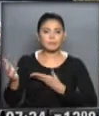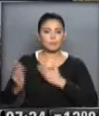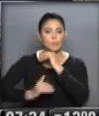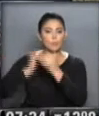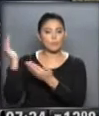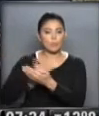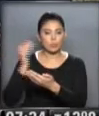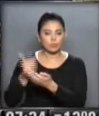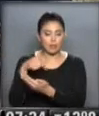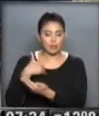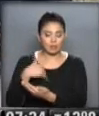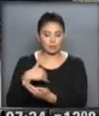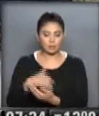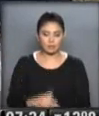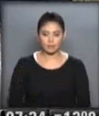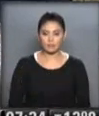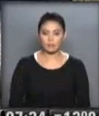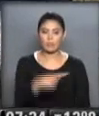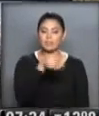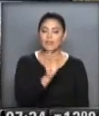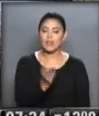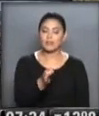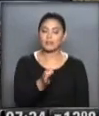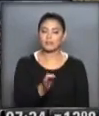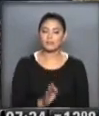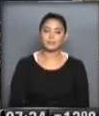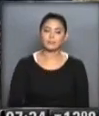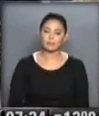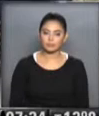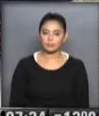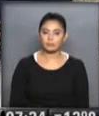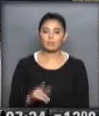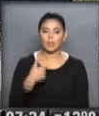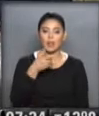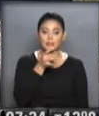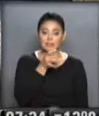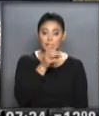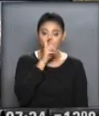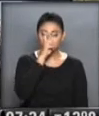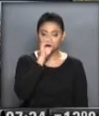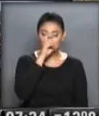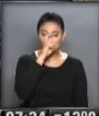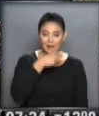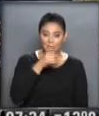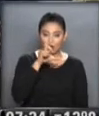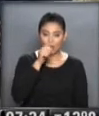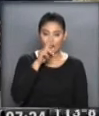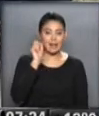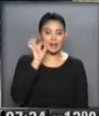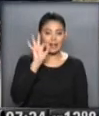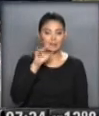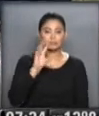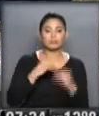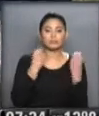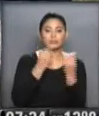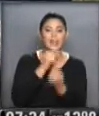que tiene la Argentina. Ustedes saben que el Belgrano Carga es un tren que pasa por 13